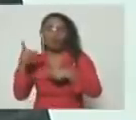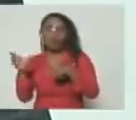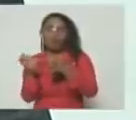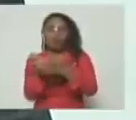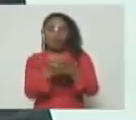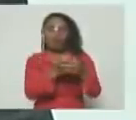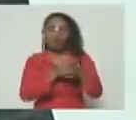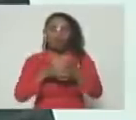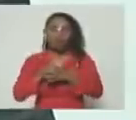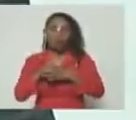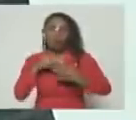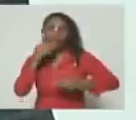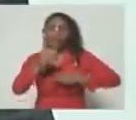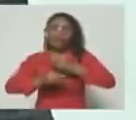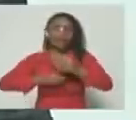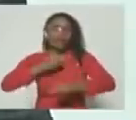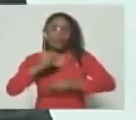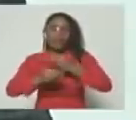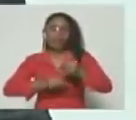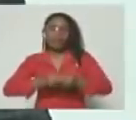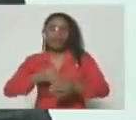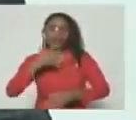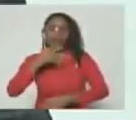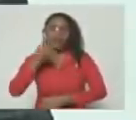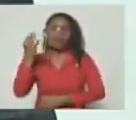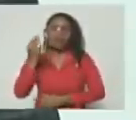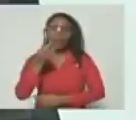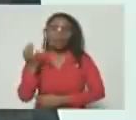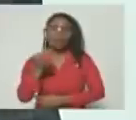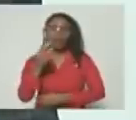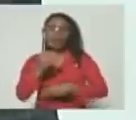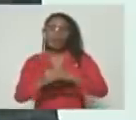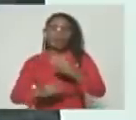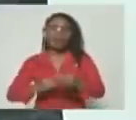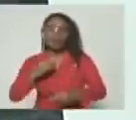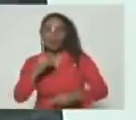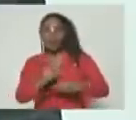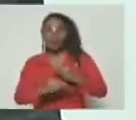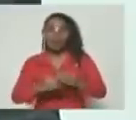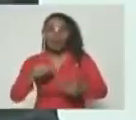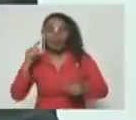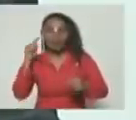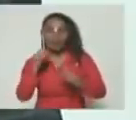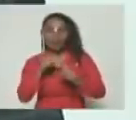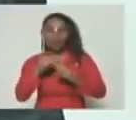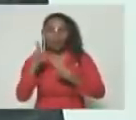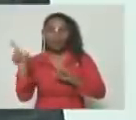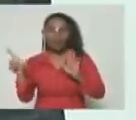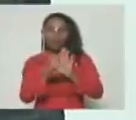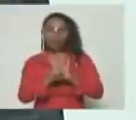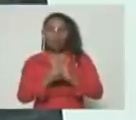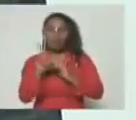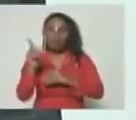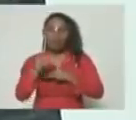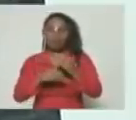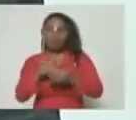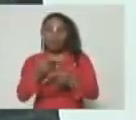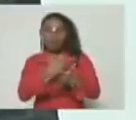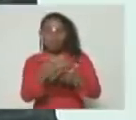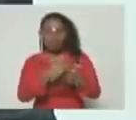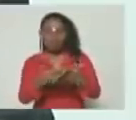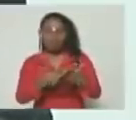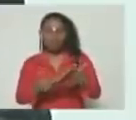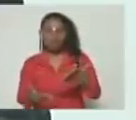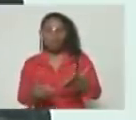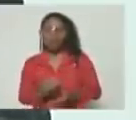sectores hiciera objeciones verdaderas e hiciera objeciones a cada una de esas leyes que allí se redactaban.